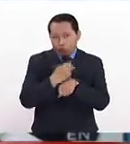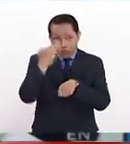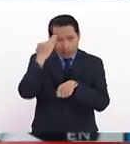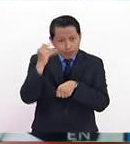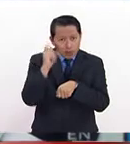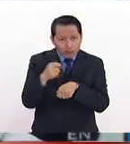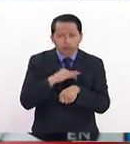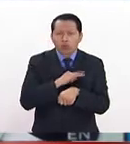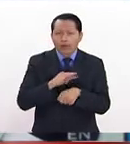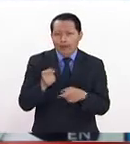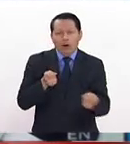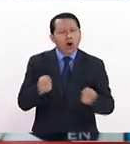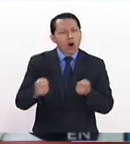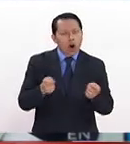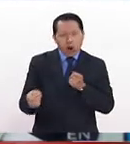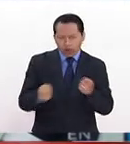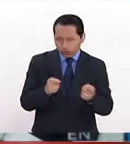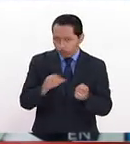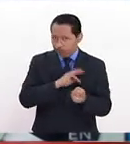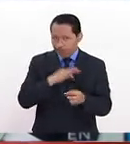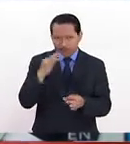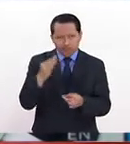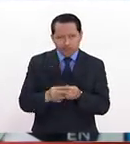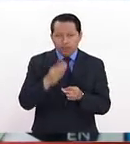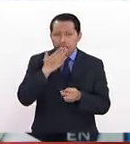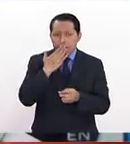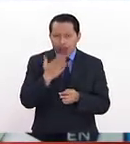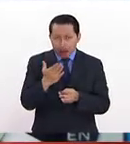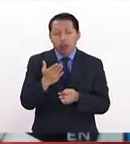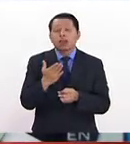hemos conseguido el control del juego y de ahí ha llegado